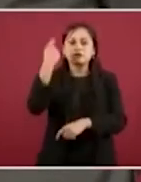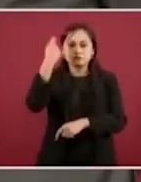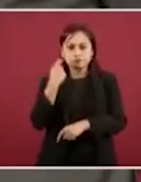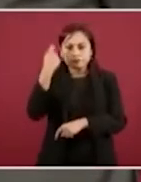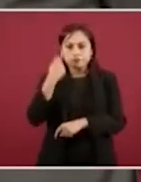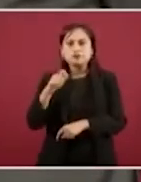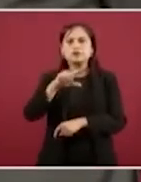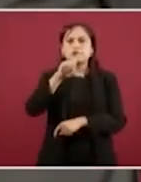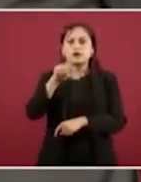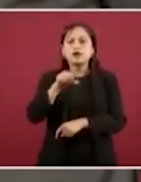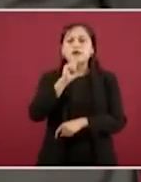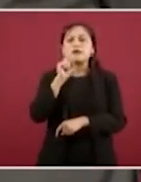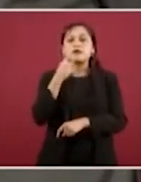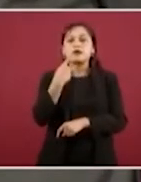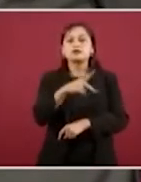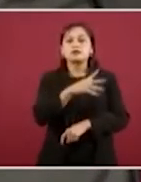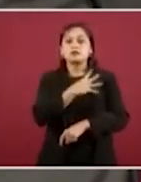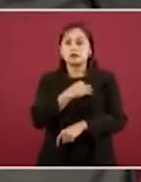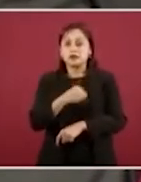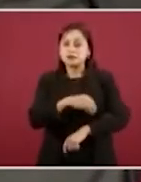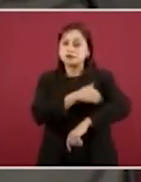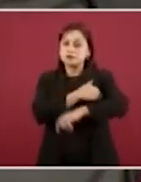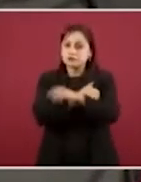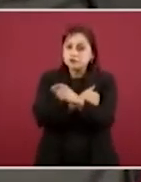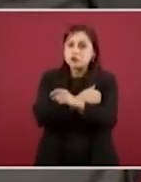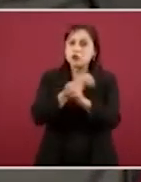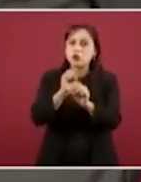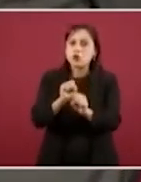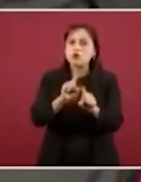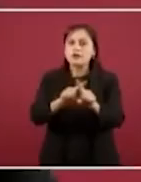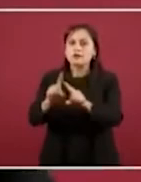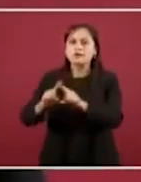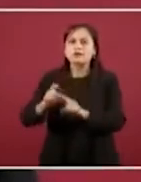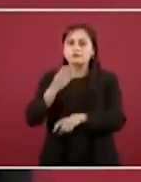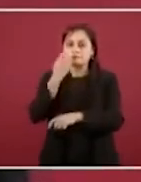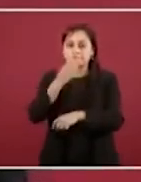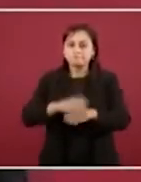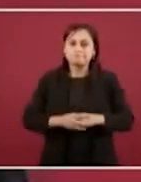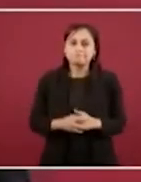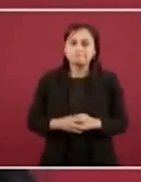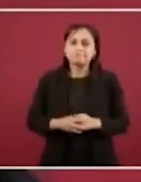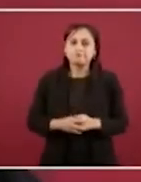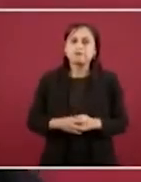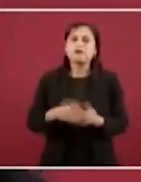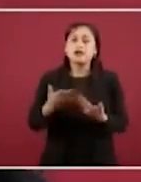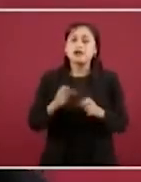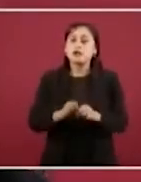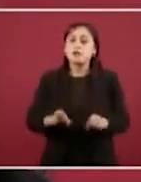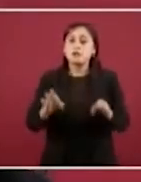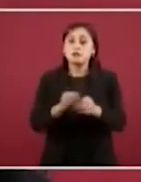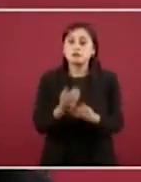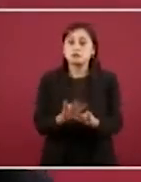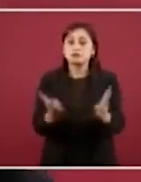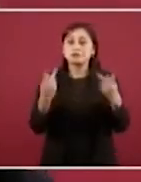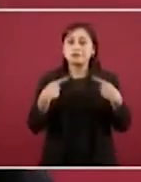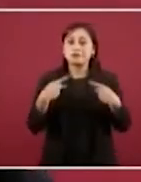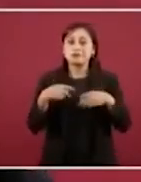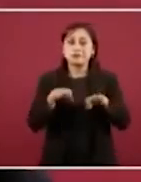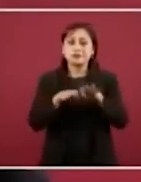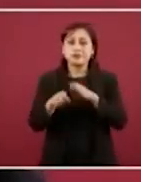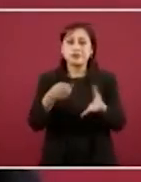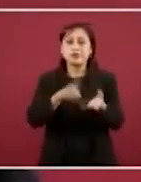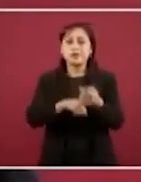como jardines de niños y guardería. Es importante que las trabajadoras y empleadores se